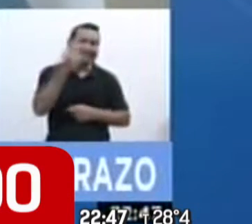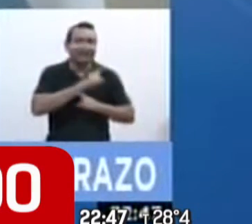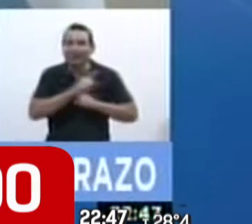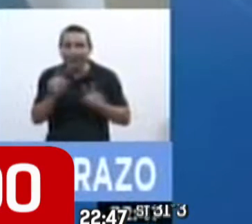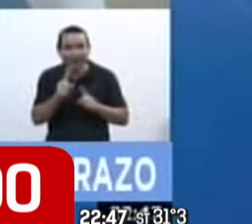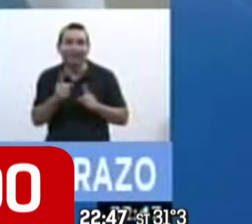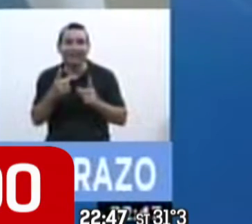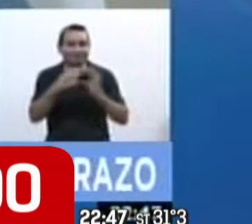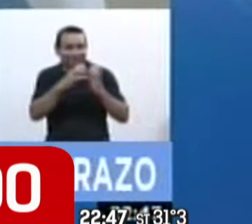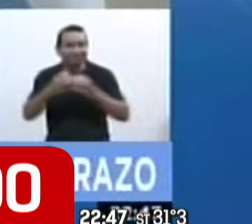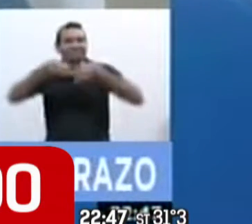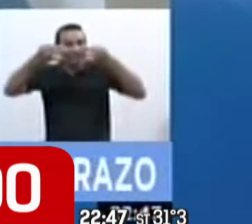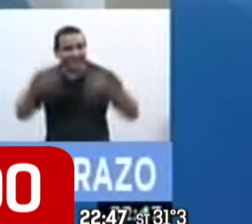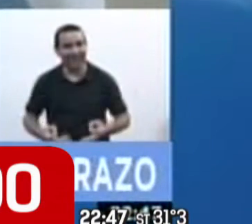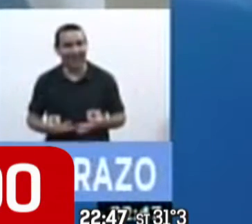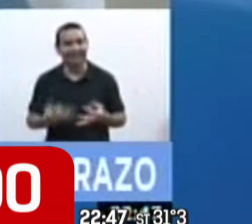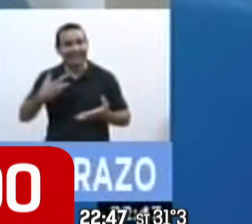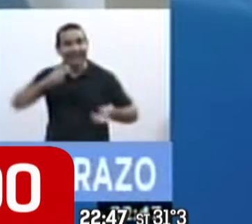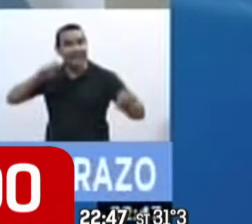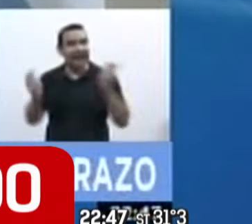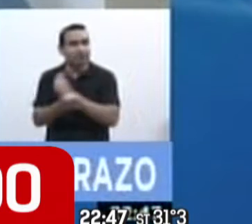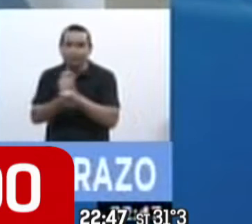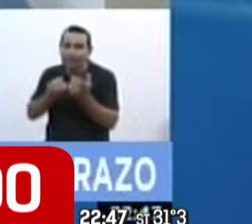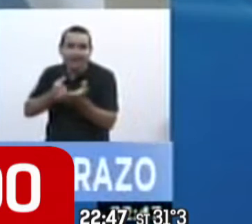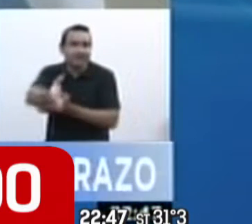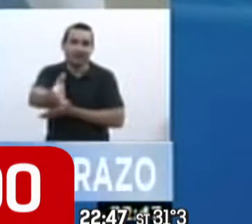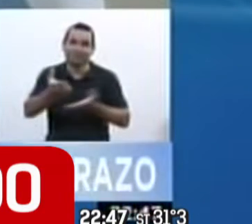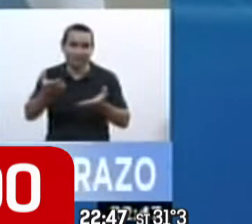que vamos y tratemos de cambiar para siempre.